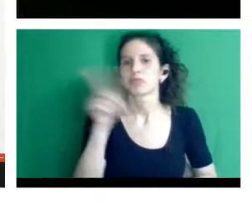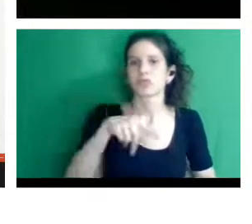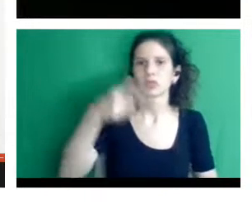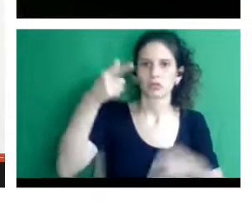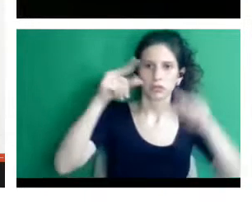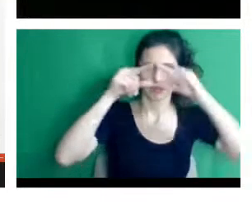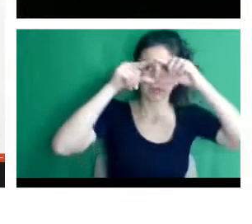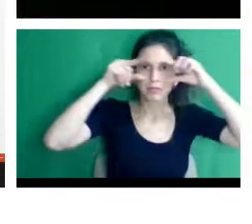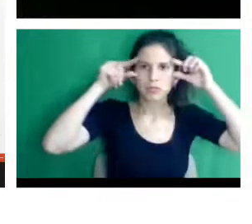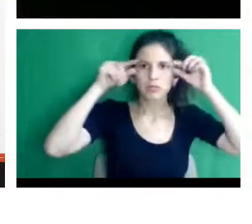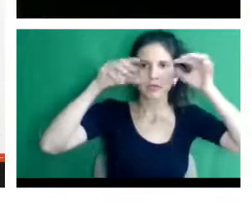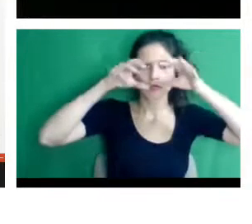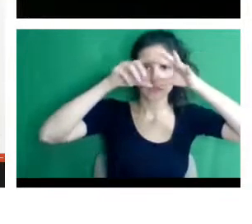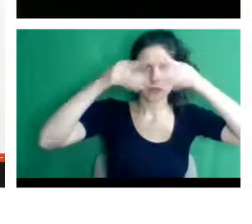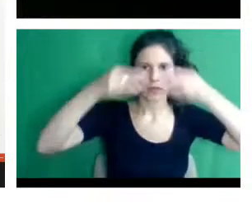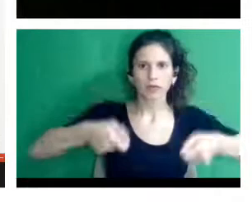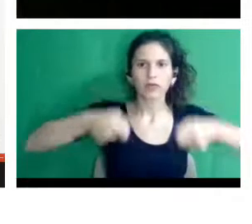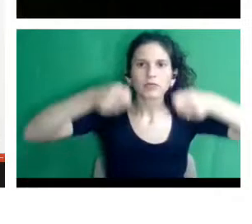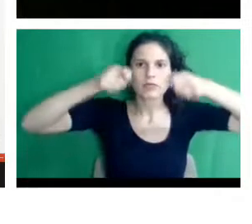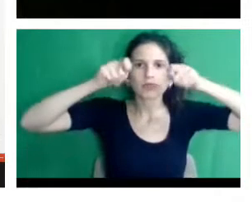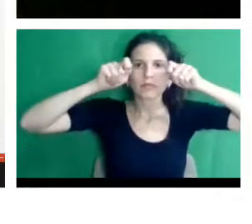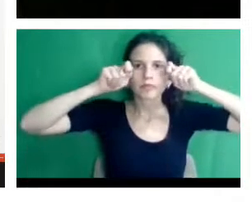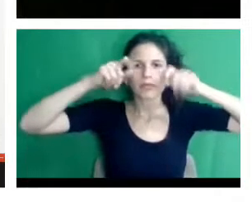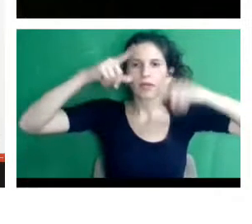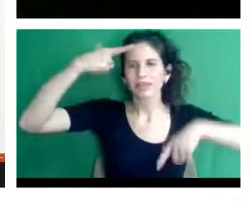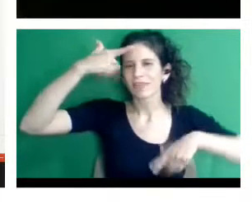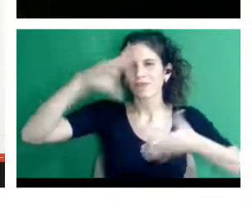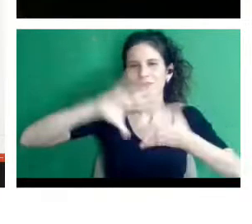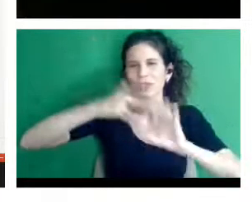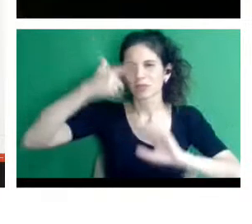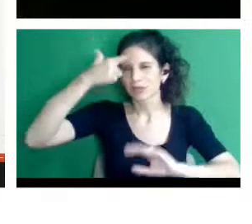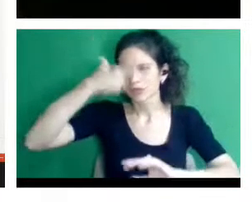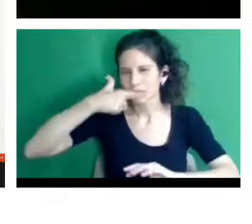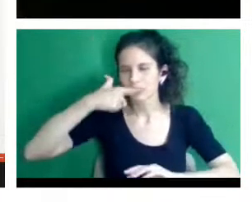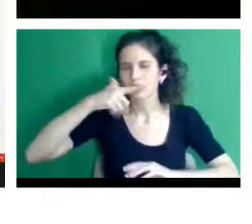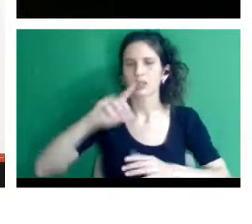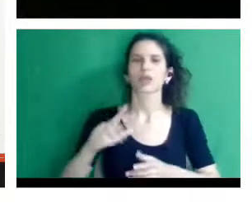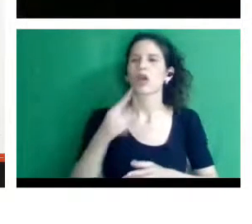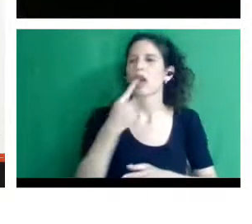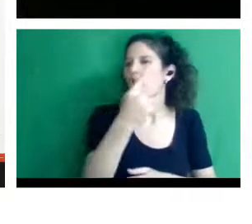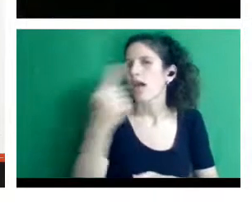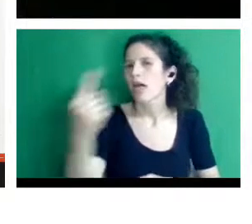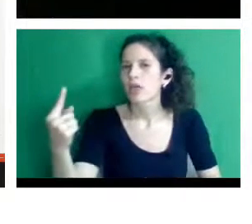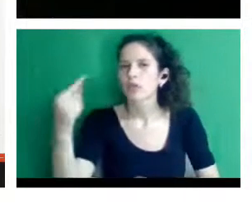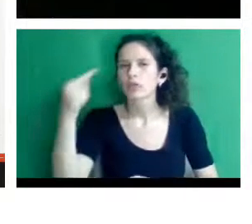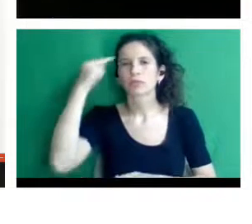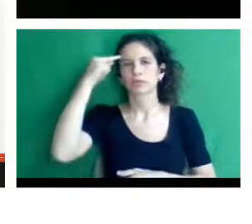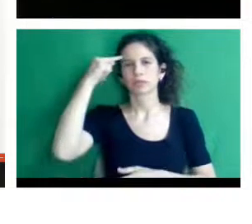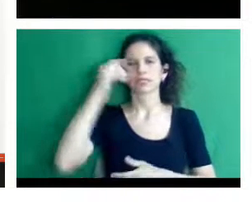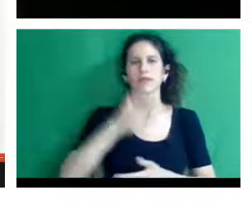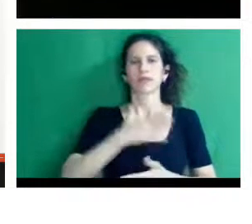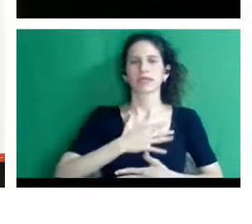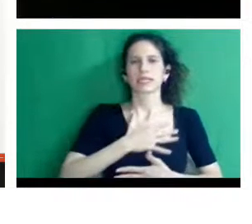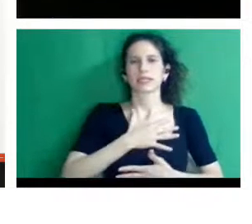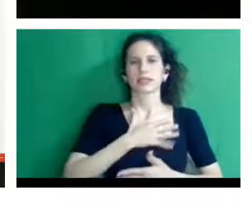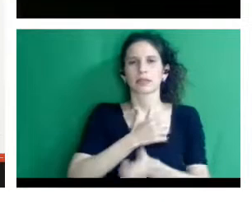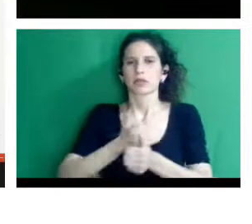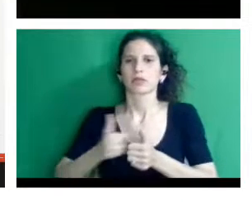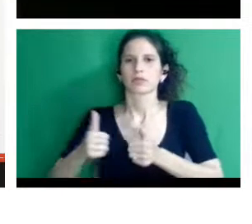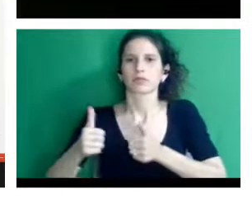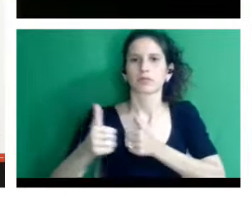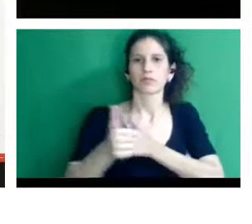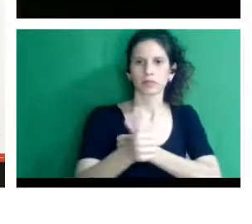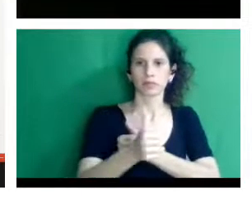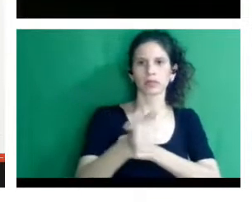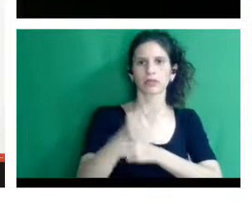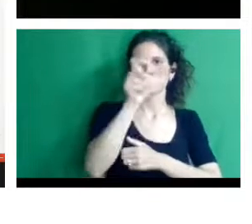ciudad o diferentes espacios accesibles para que se colocaran en los zapatos de las personas con discapacidad. En la etapa